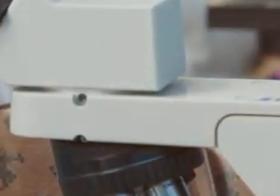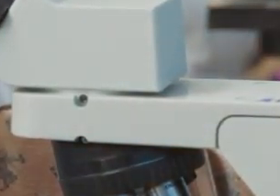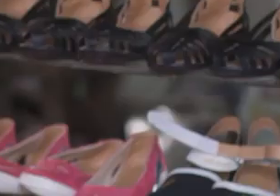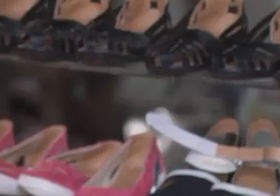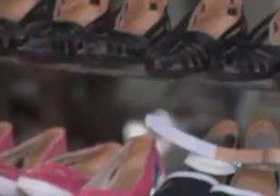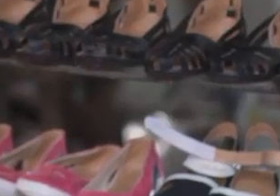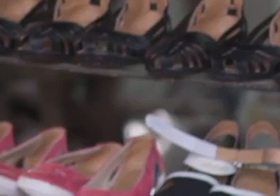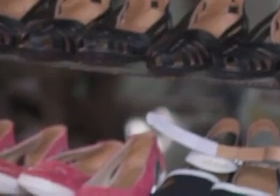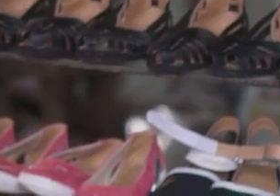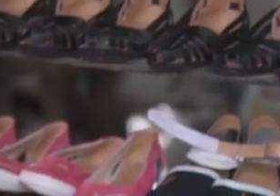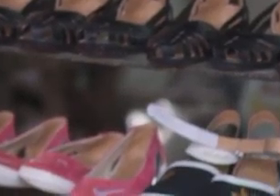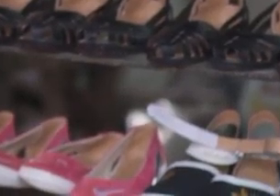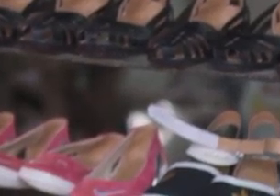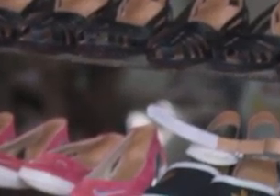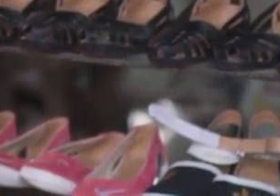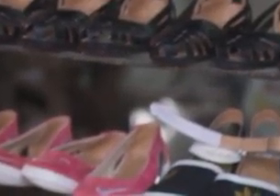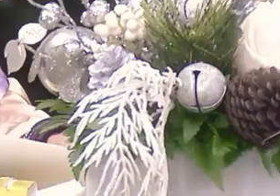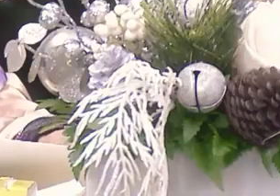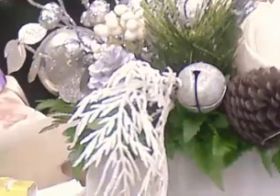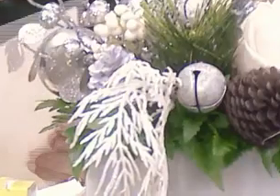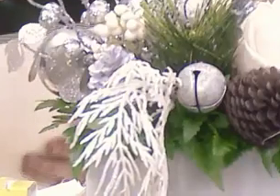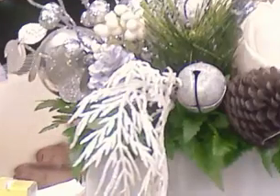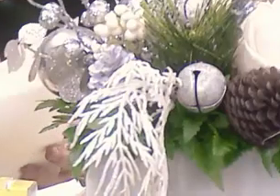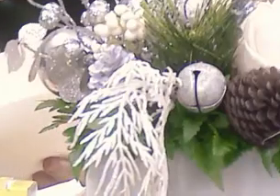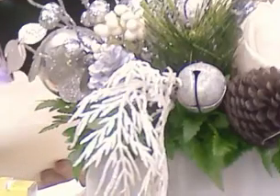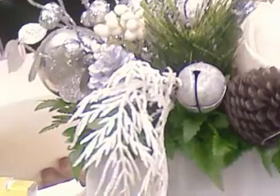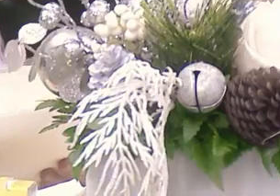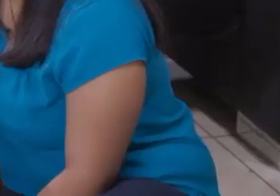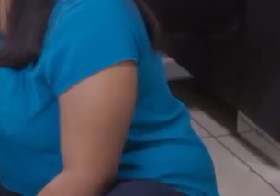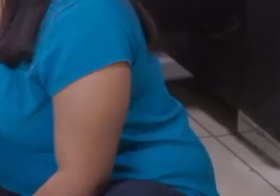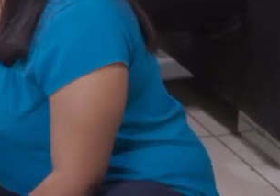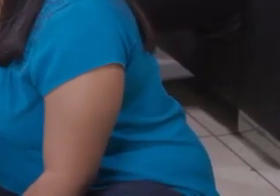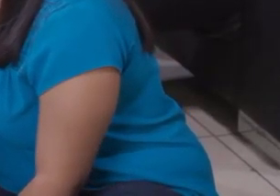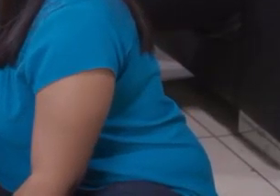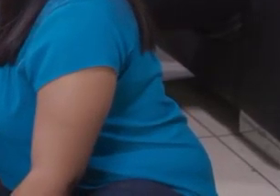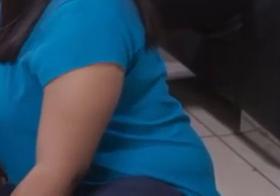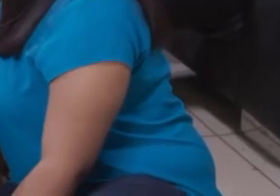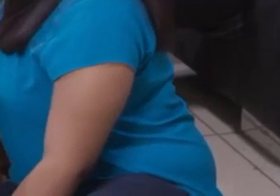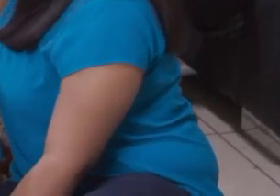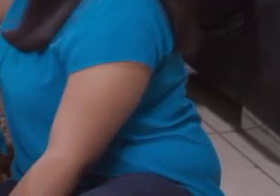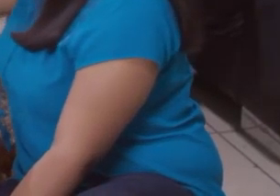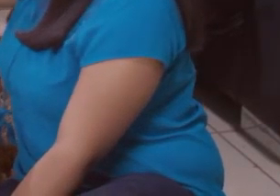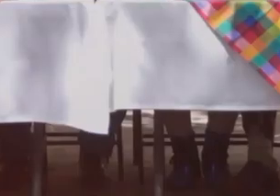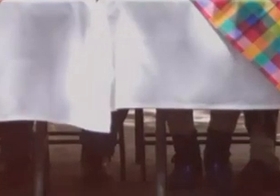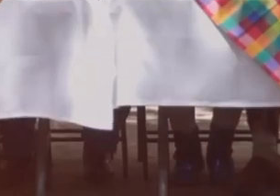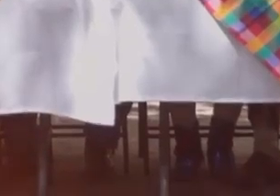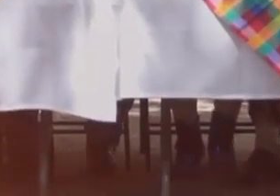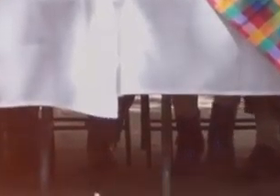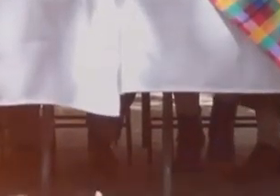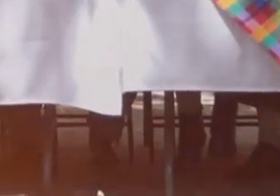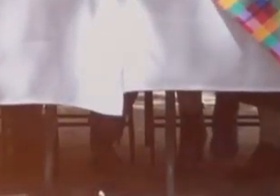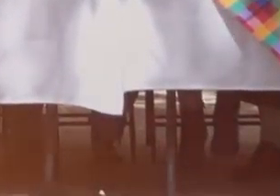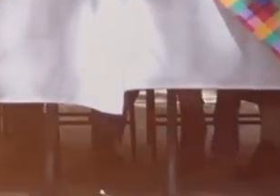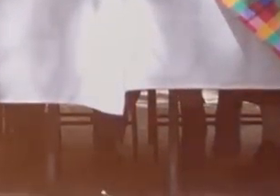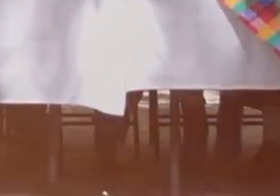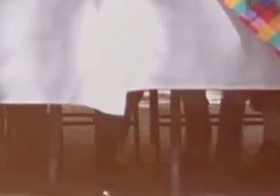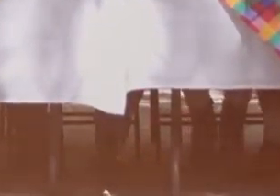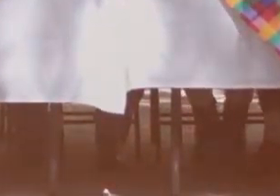digno laurel y el honor nuestra enseña triunfal. Haremos del encuentro y la